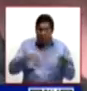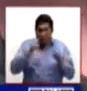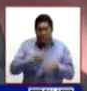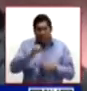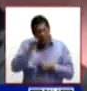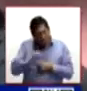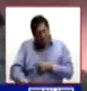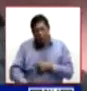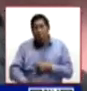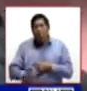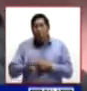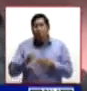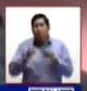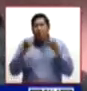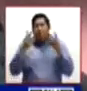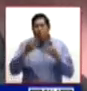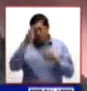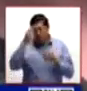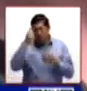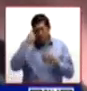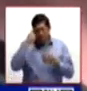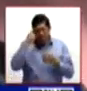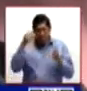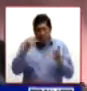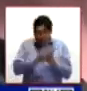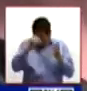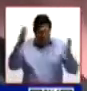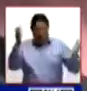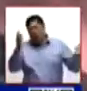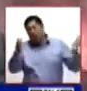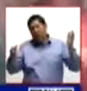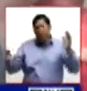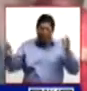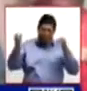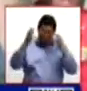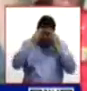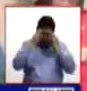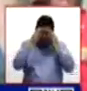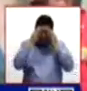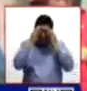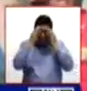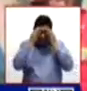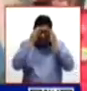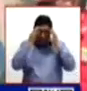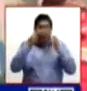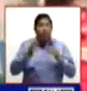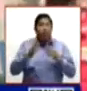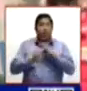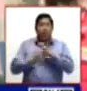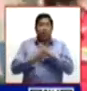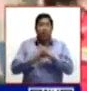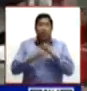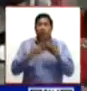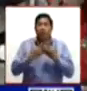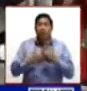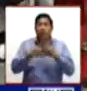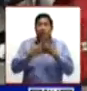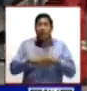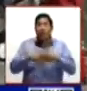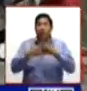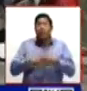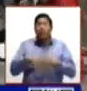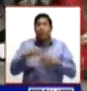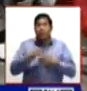heridos. No sé bien cuántos porque por el golpe y demás estoy medio aturdido. Un camión perteneciente a una empresa constructora